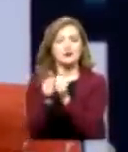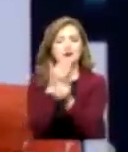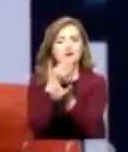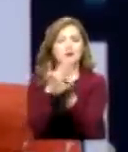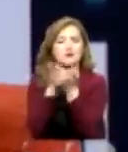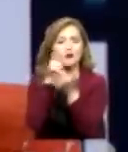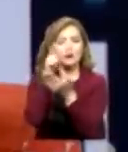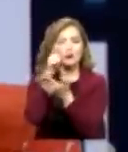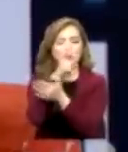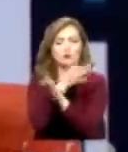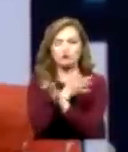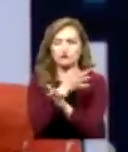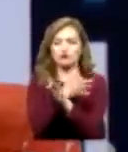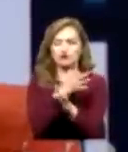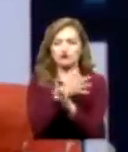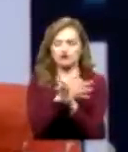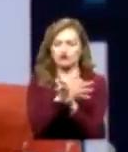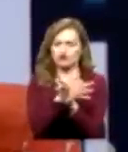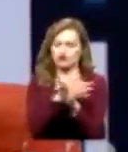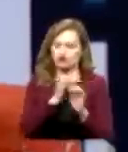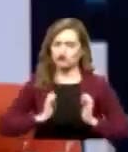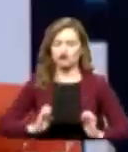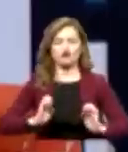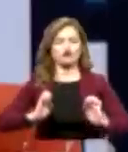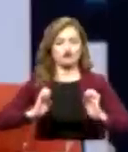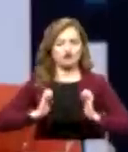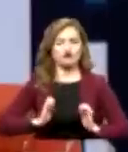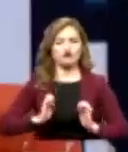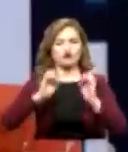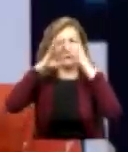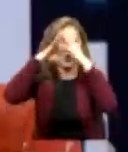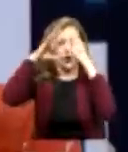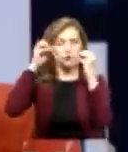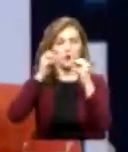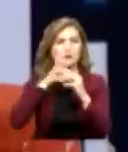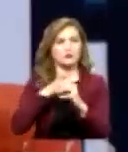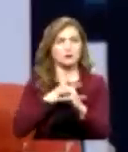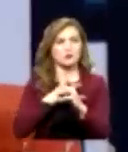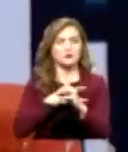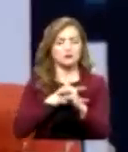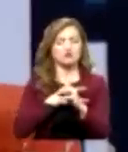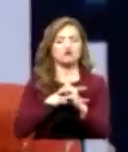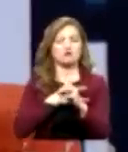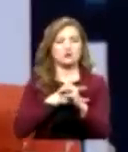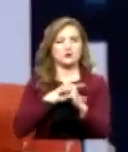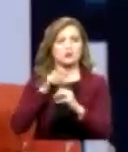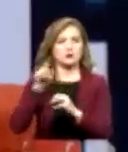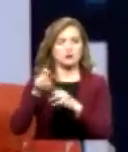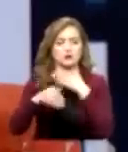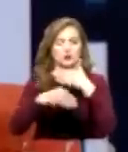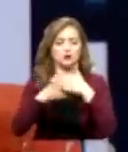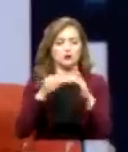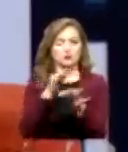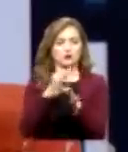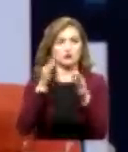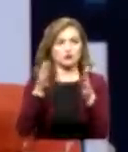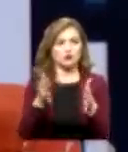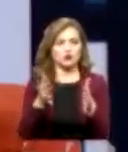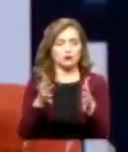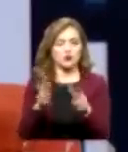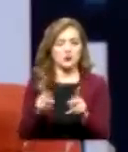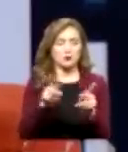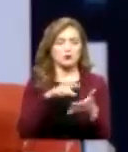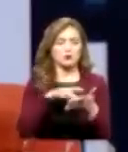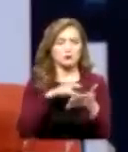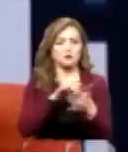fiscal de turno, que también se ha puesto la camisa y realmente ha entendido el sentido que deberían tener todos los funcionarios de estar